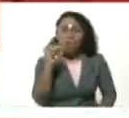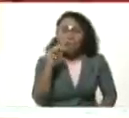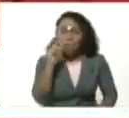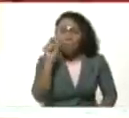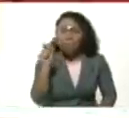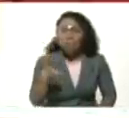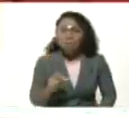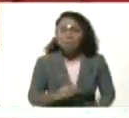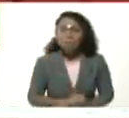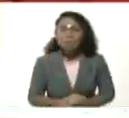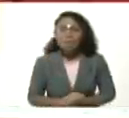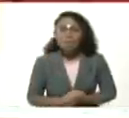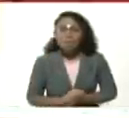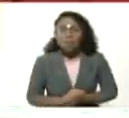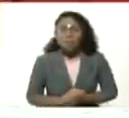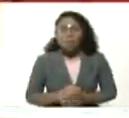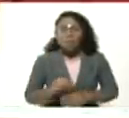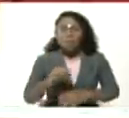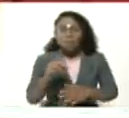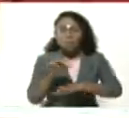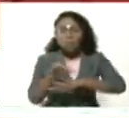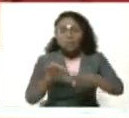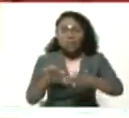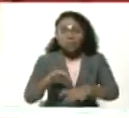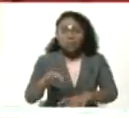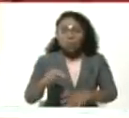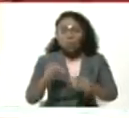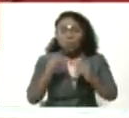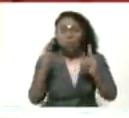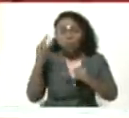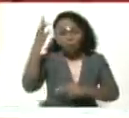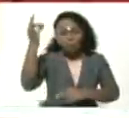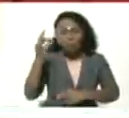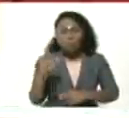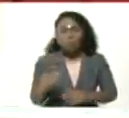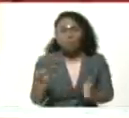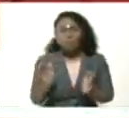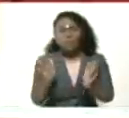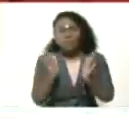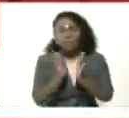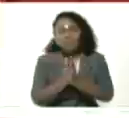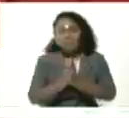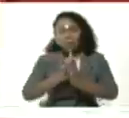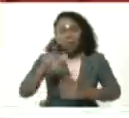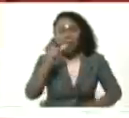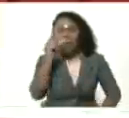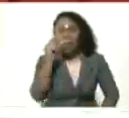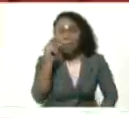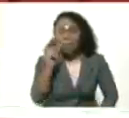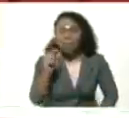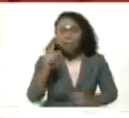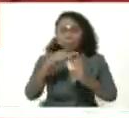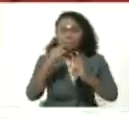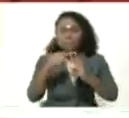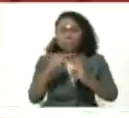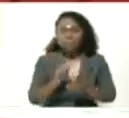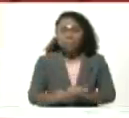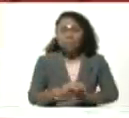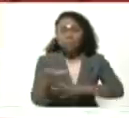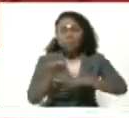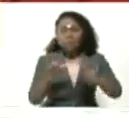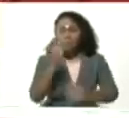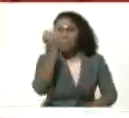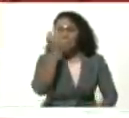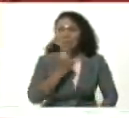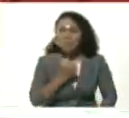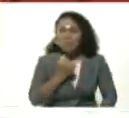Municipio Puerto Cabello, Juan Betancur. Municipio San Joaquín, Diego Corrales. Municipio Valencia,